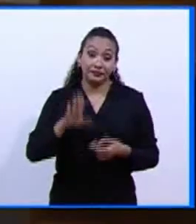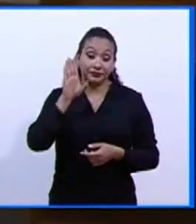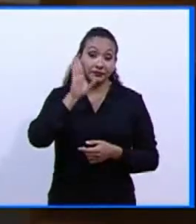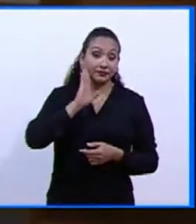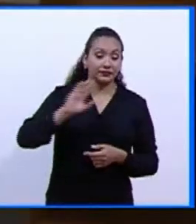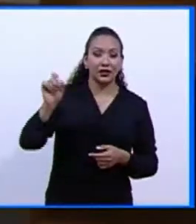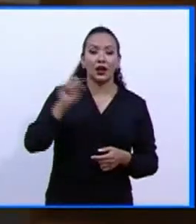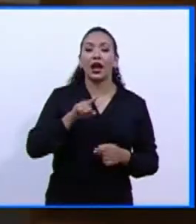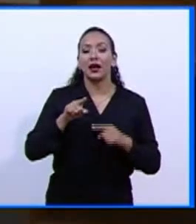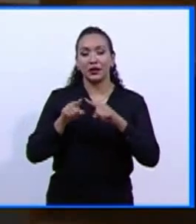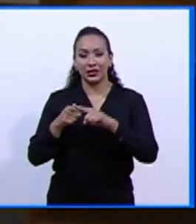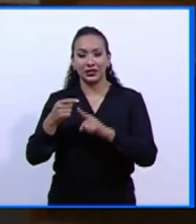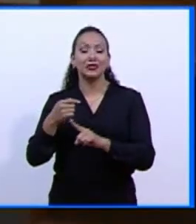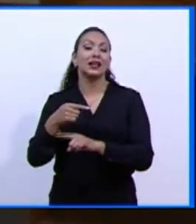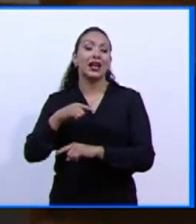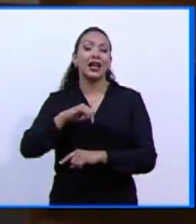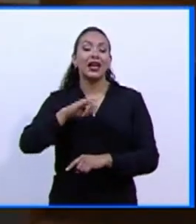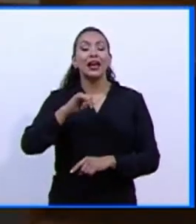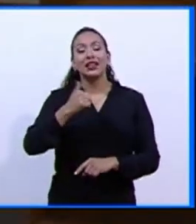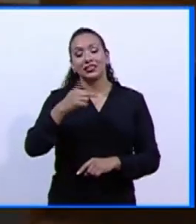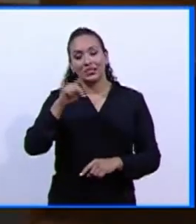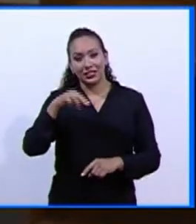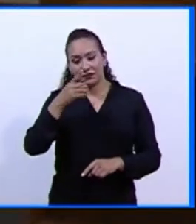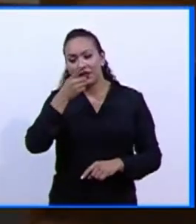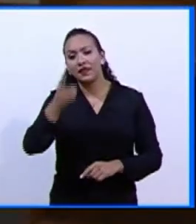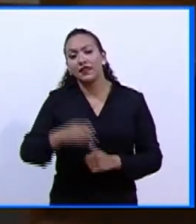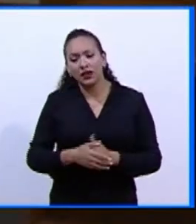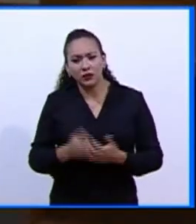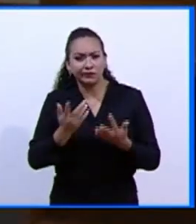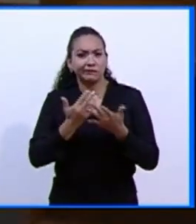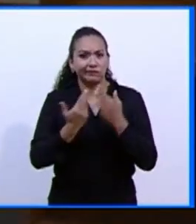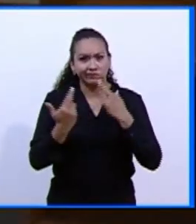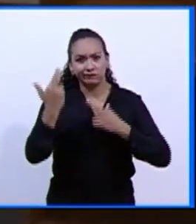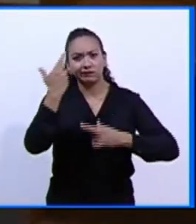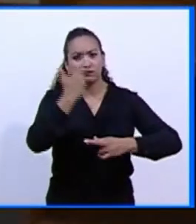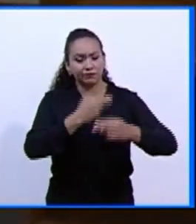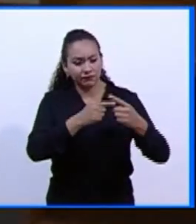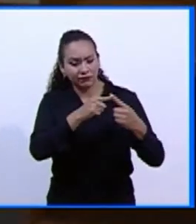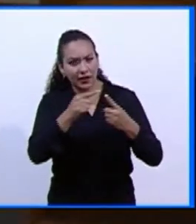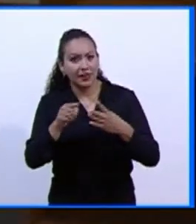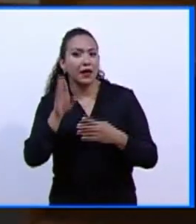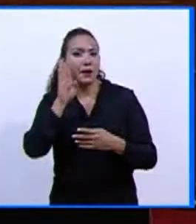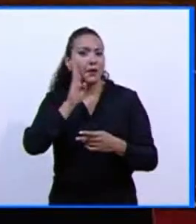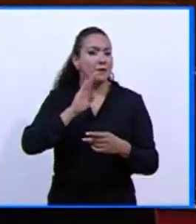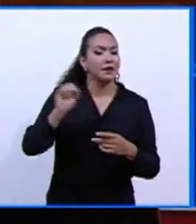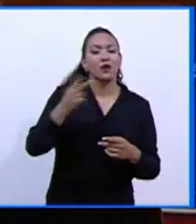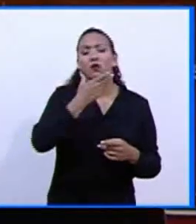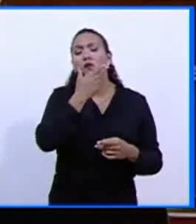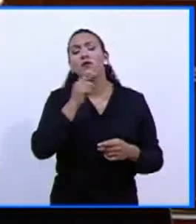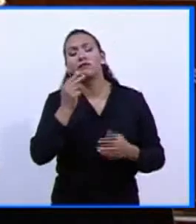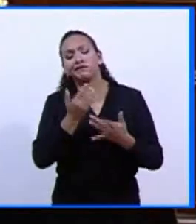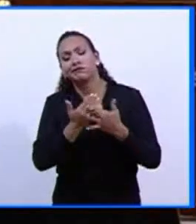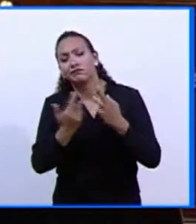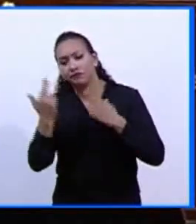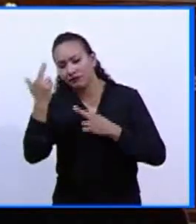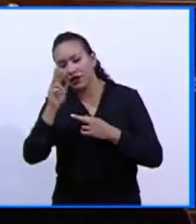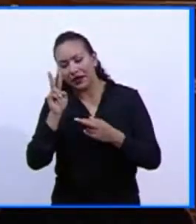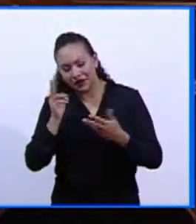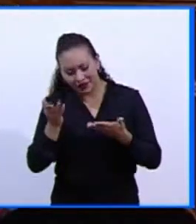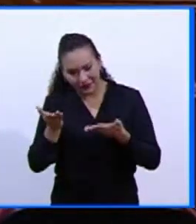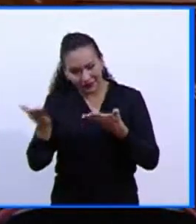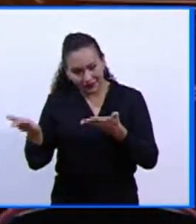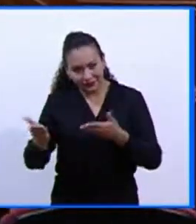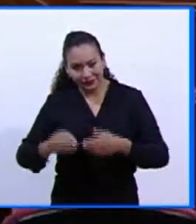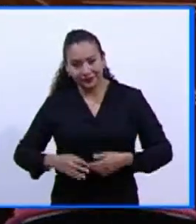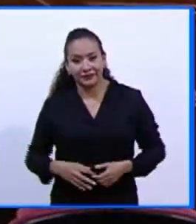Yasmín Esquivel Moza, retiró el asunto para hacer revisión de diversos planteamientos de ministras y ministros. Escuchemos parte de lo dicho por